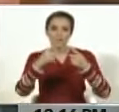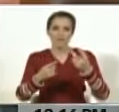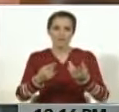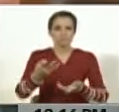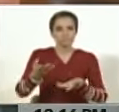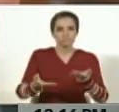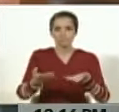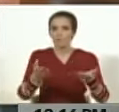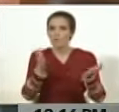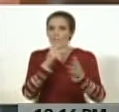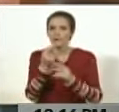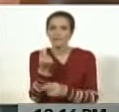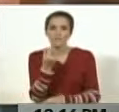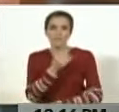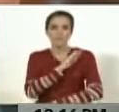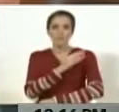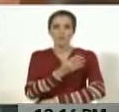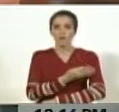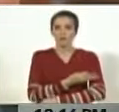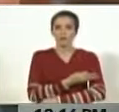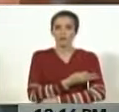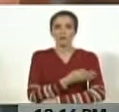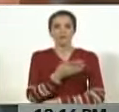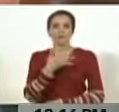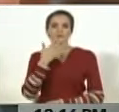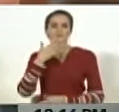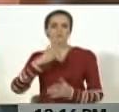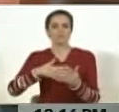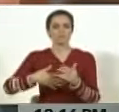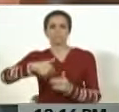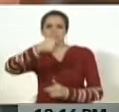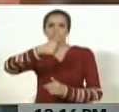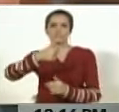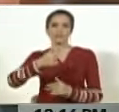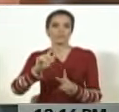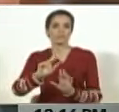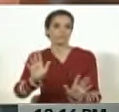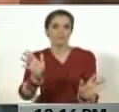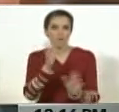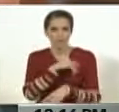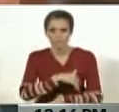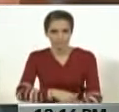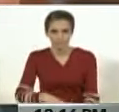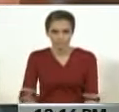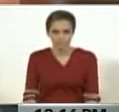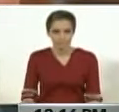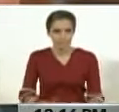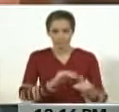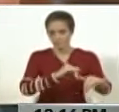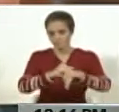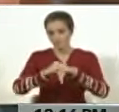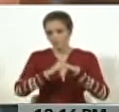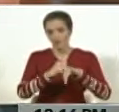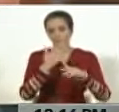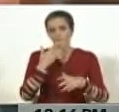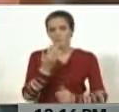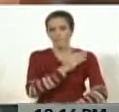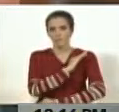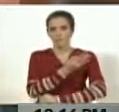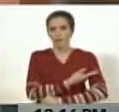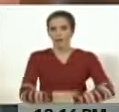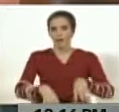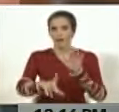no hay ningún poder que tenga el poder sobre todos los demás. Sobre todo en el caso del Poder